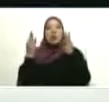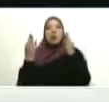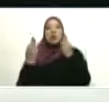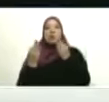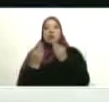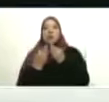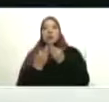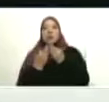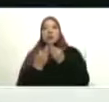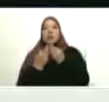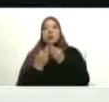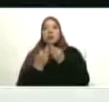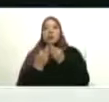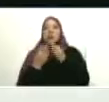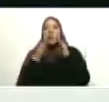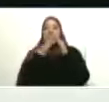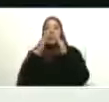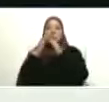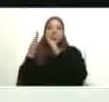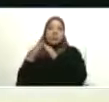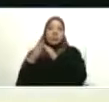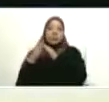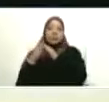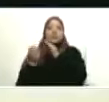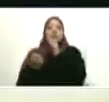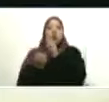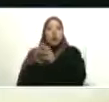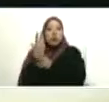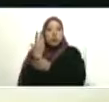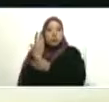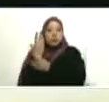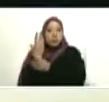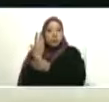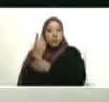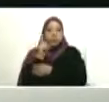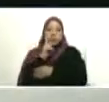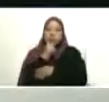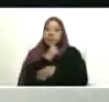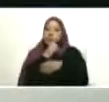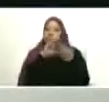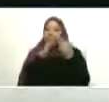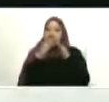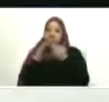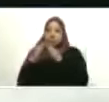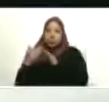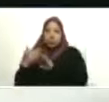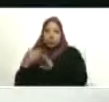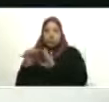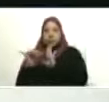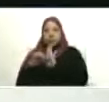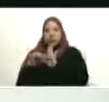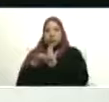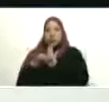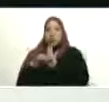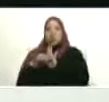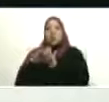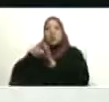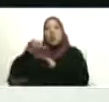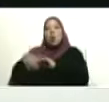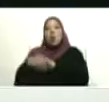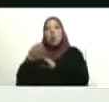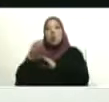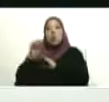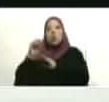multifamiliares en el urbanismo Doña Rosa, que queda en la variante José Leonardo Chirino, ahí